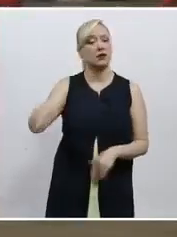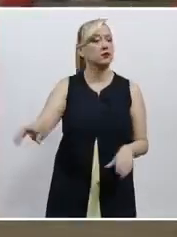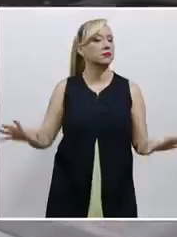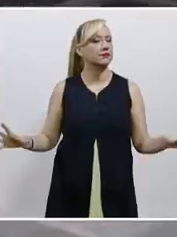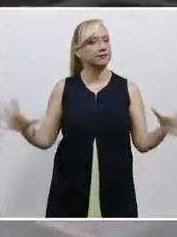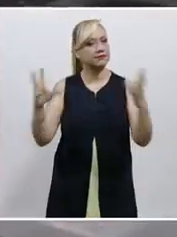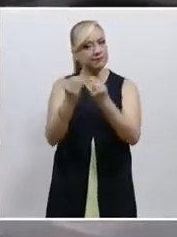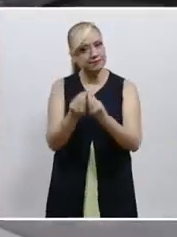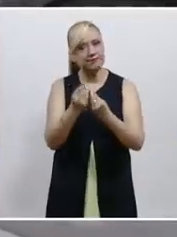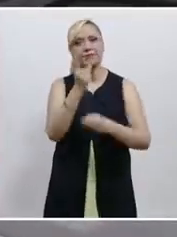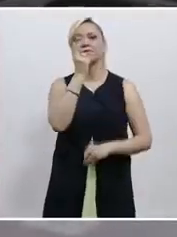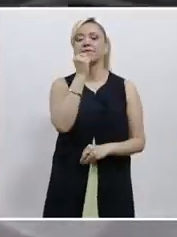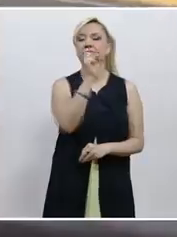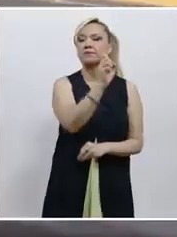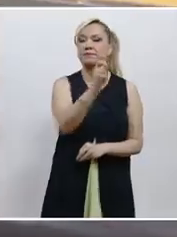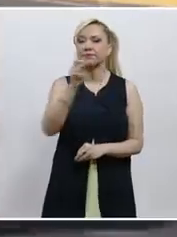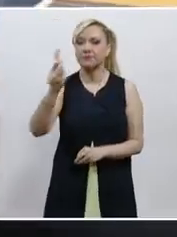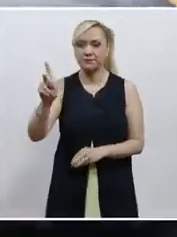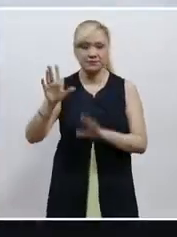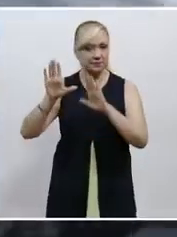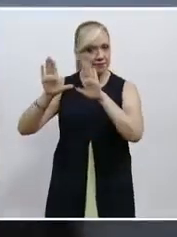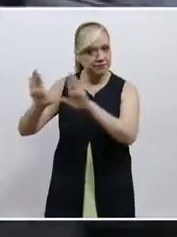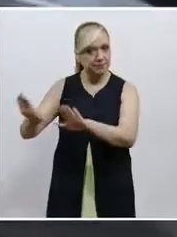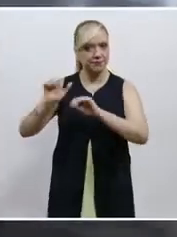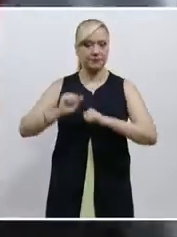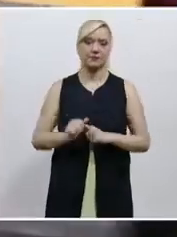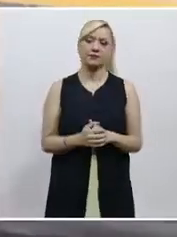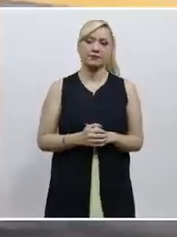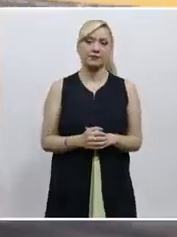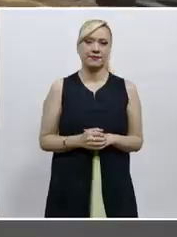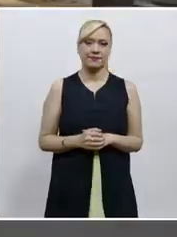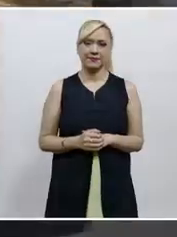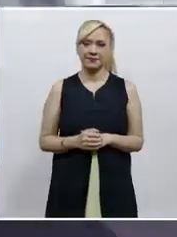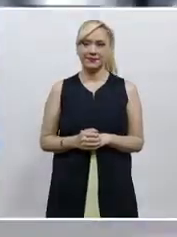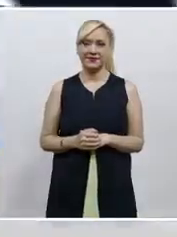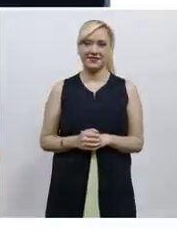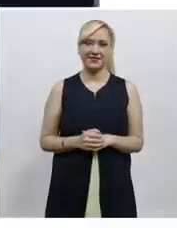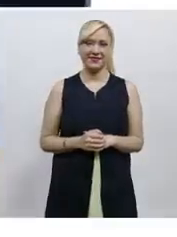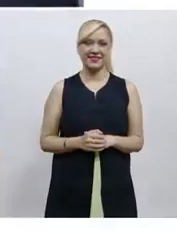la Secretaría de Seguridad y Protección Ciudadana.